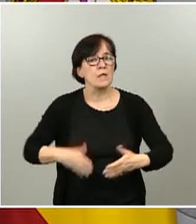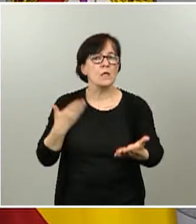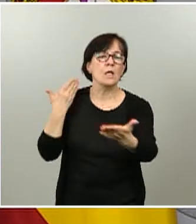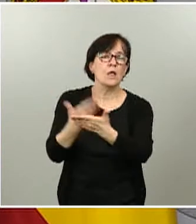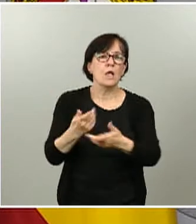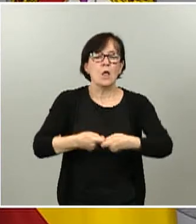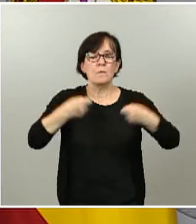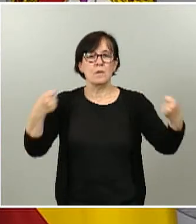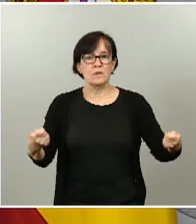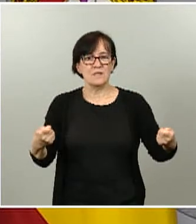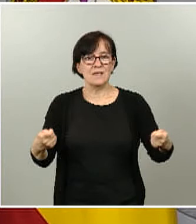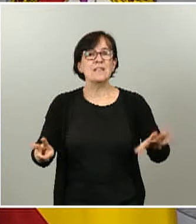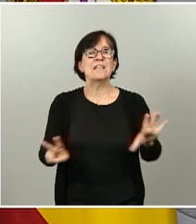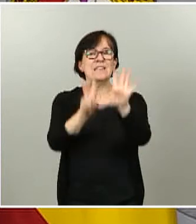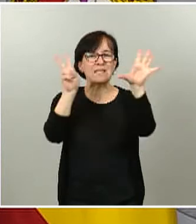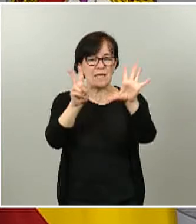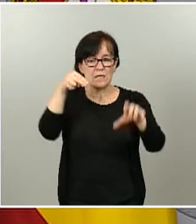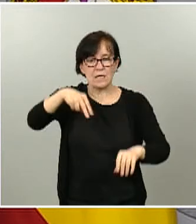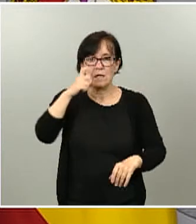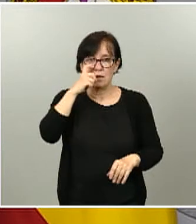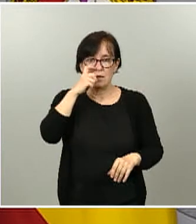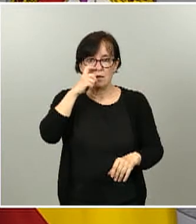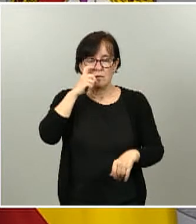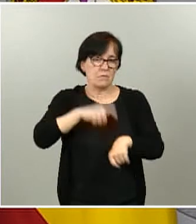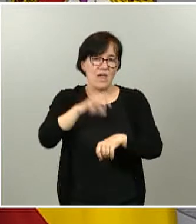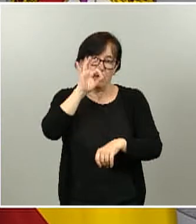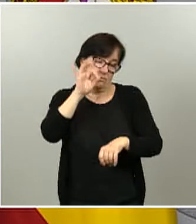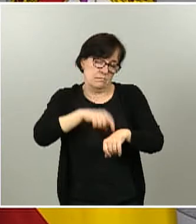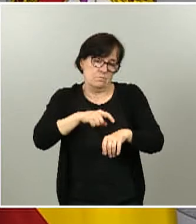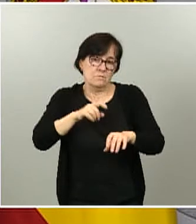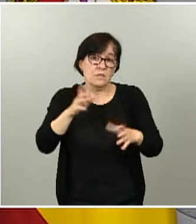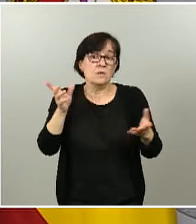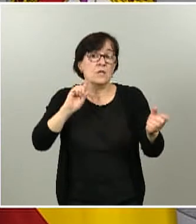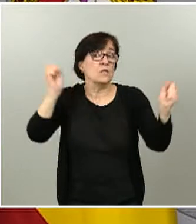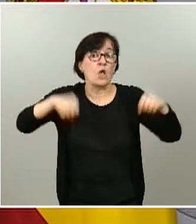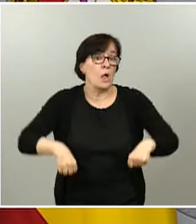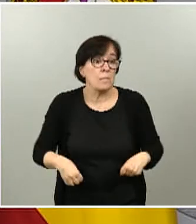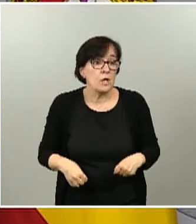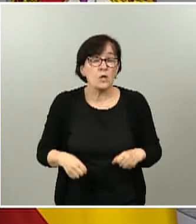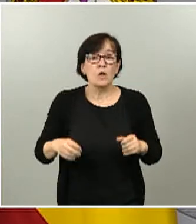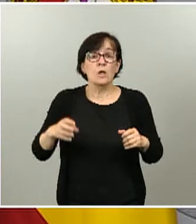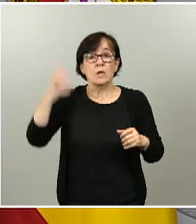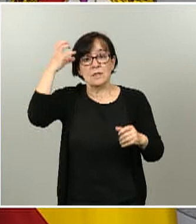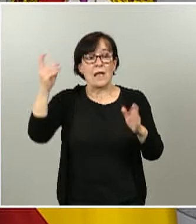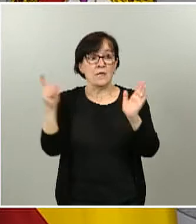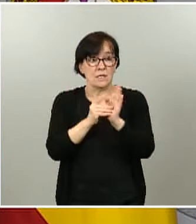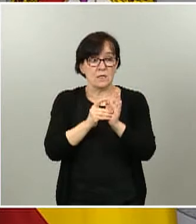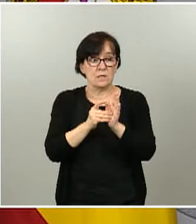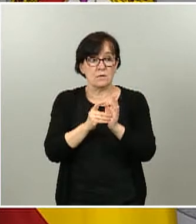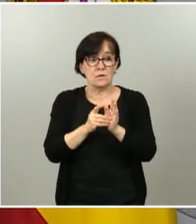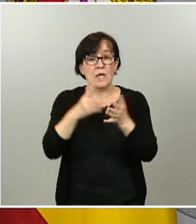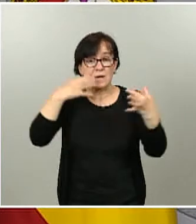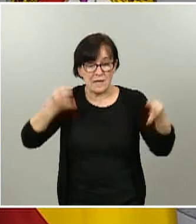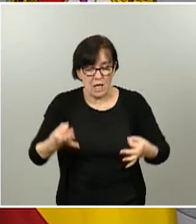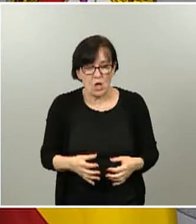día 7 de junio a las 00 horas. Y si no se aprobara, este Real Decreto se pondría en grave riesgo la salud de los